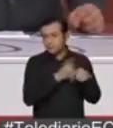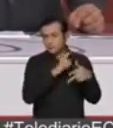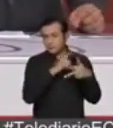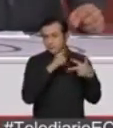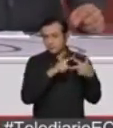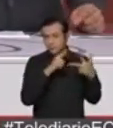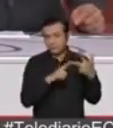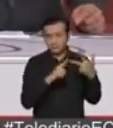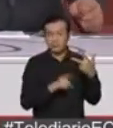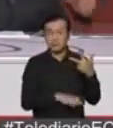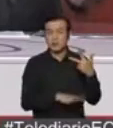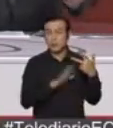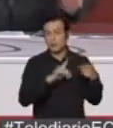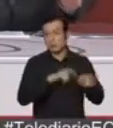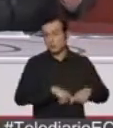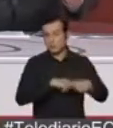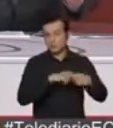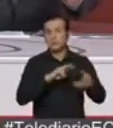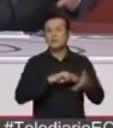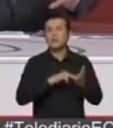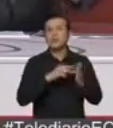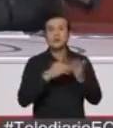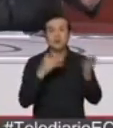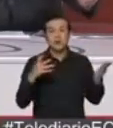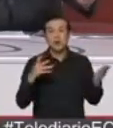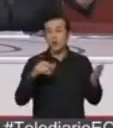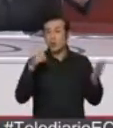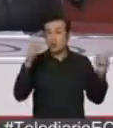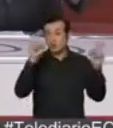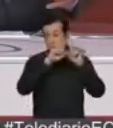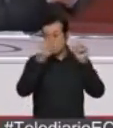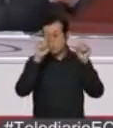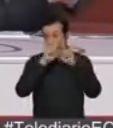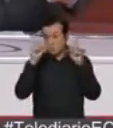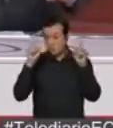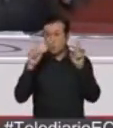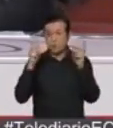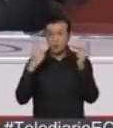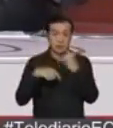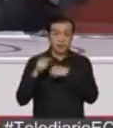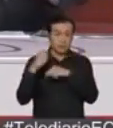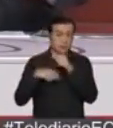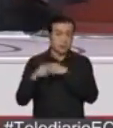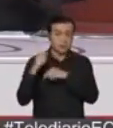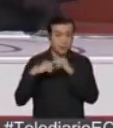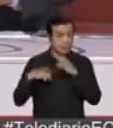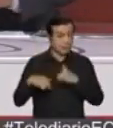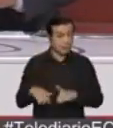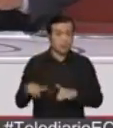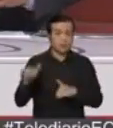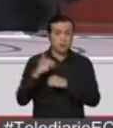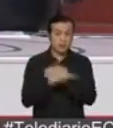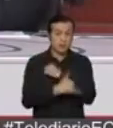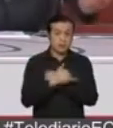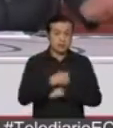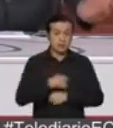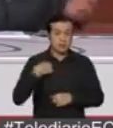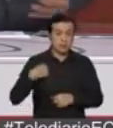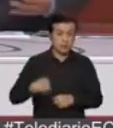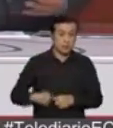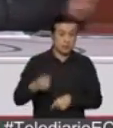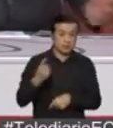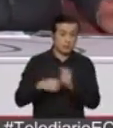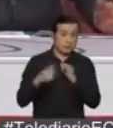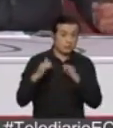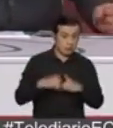hacia el mercado chino. ¿Esto significa que el resto de empresas que están exportando el camarón hacia China y hacia otros países